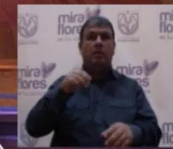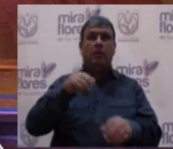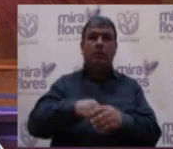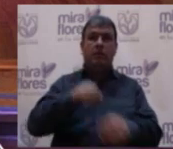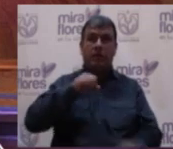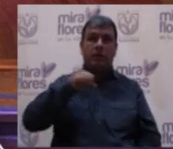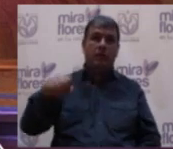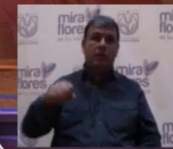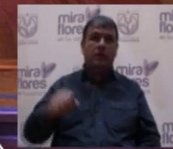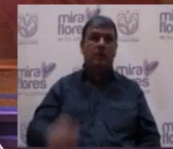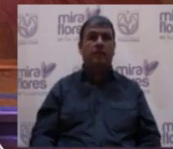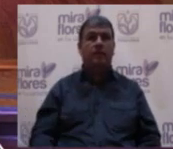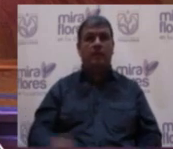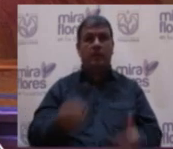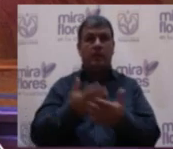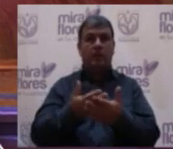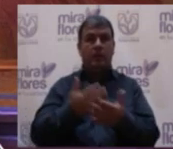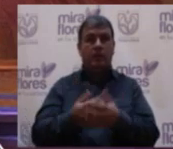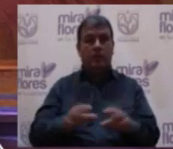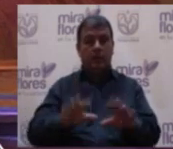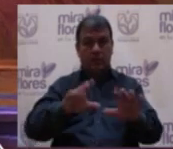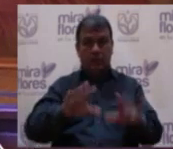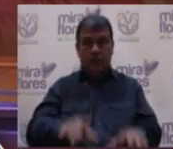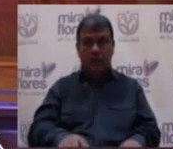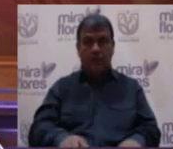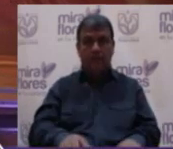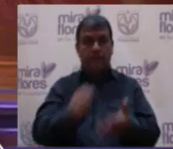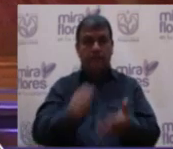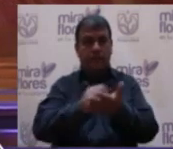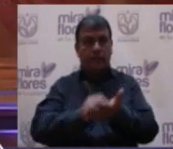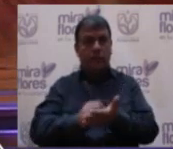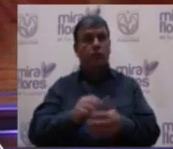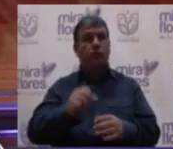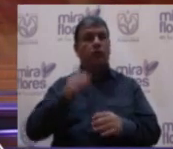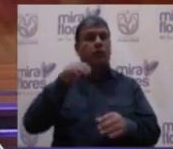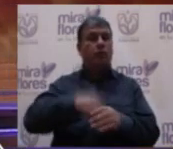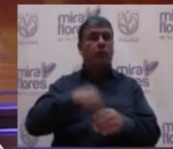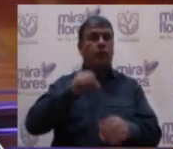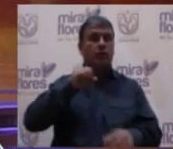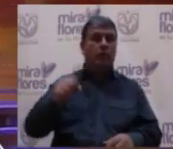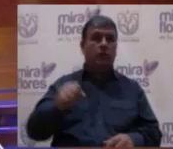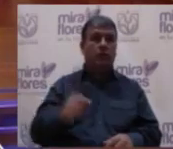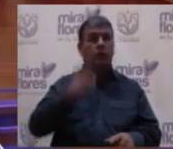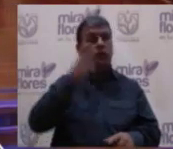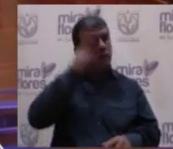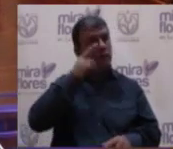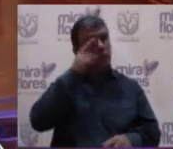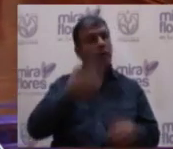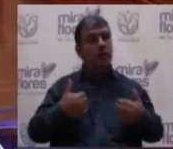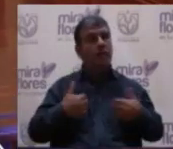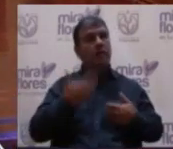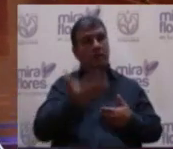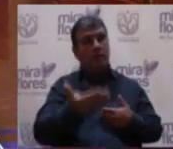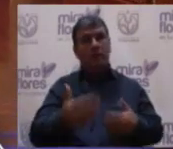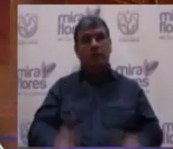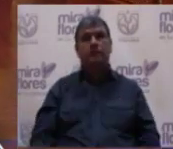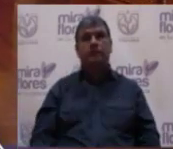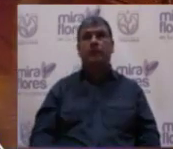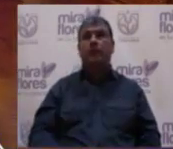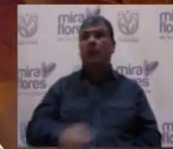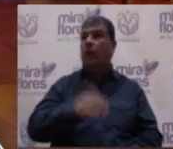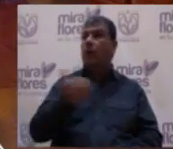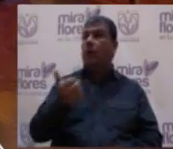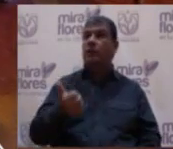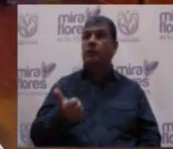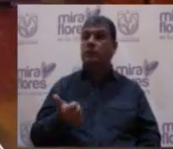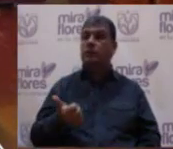contra. Gracias. Muy bien, que quede constancia de su voto en contra y de la posición que usted tiene. No sé si hay